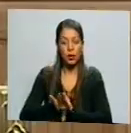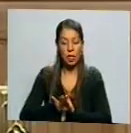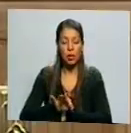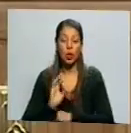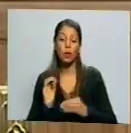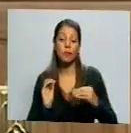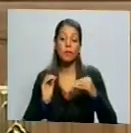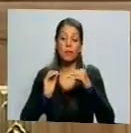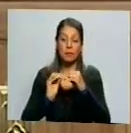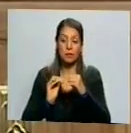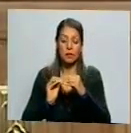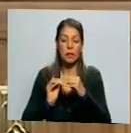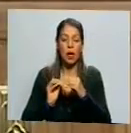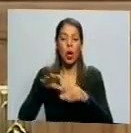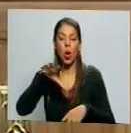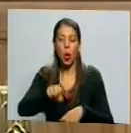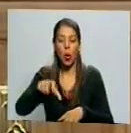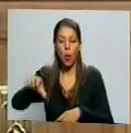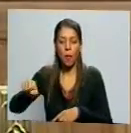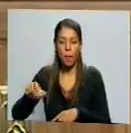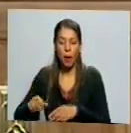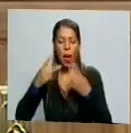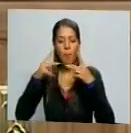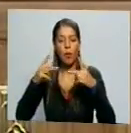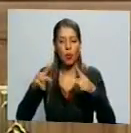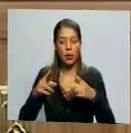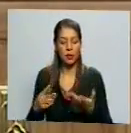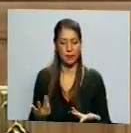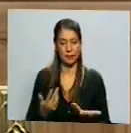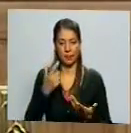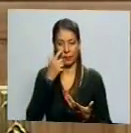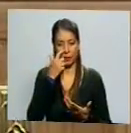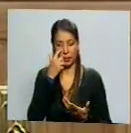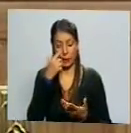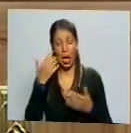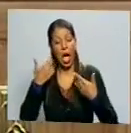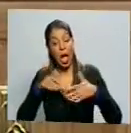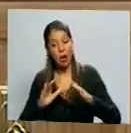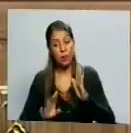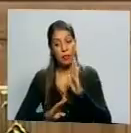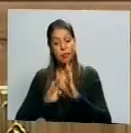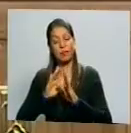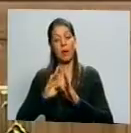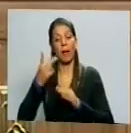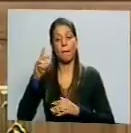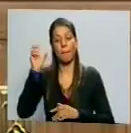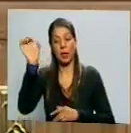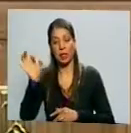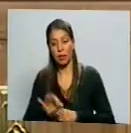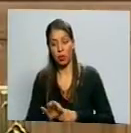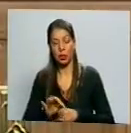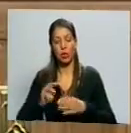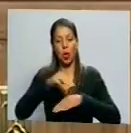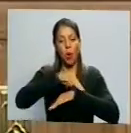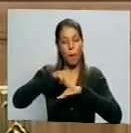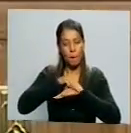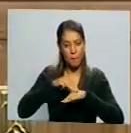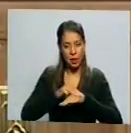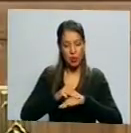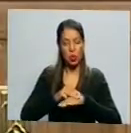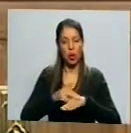a lo que corresponde a compras públicas. Eso puede llegar a ser hasta un 20% con el sistema de emisiones y grandes